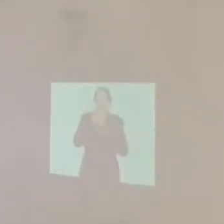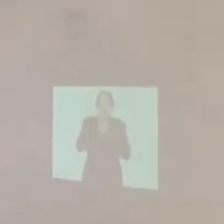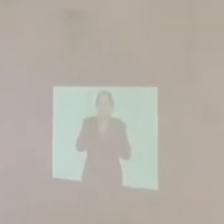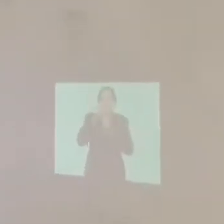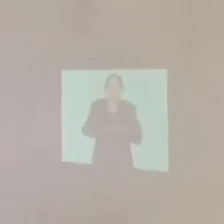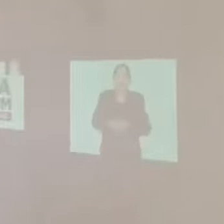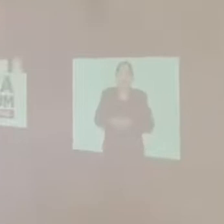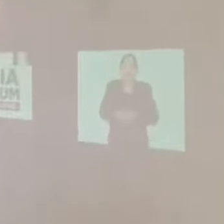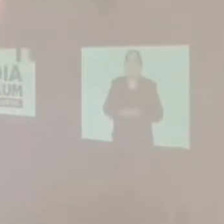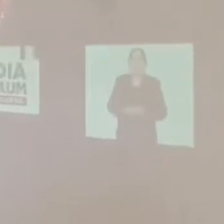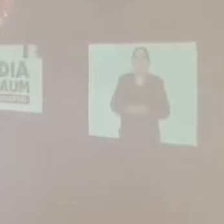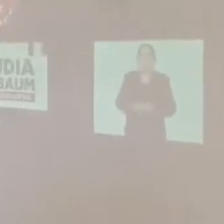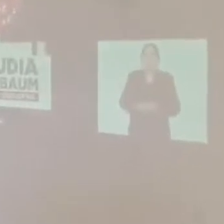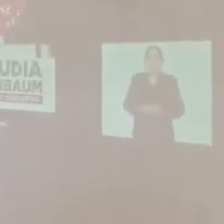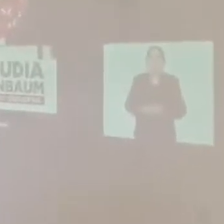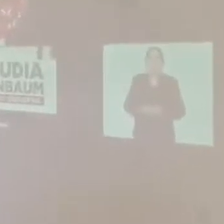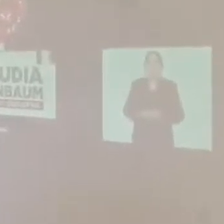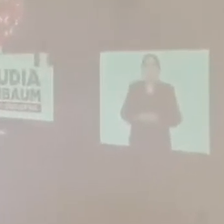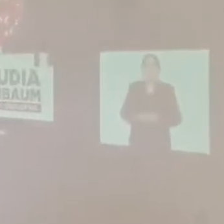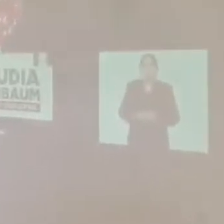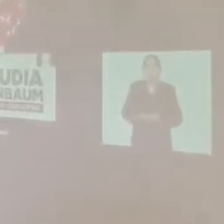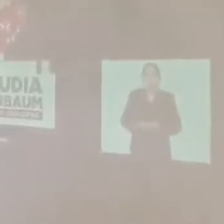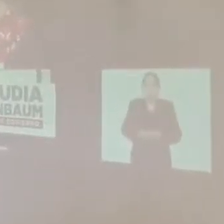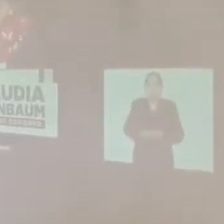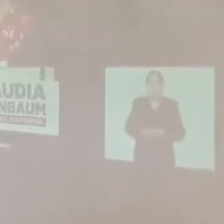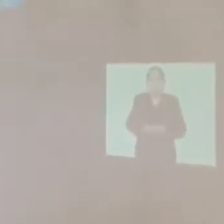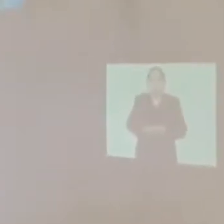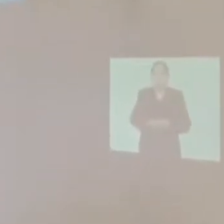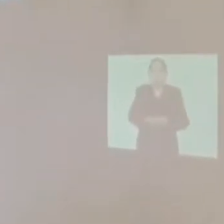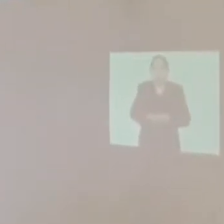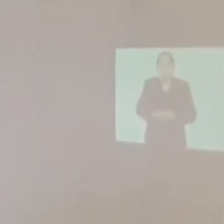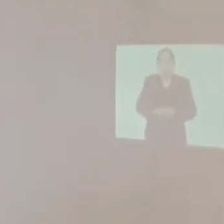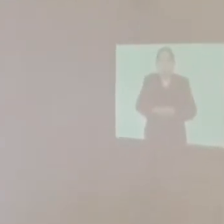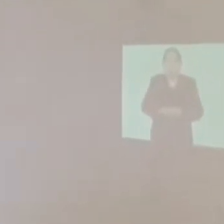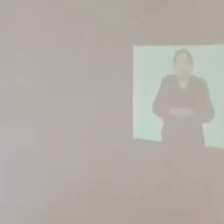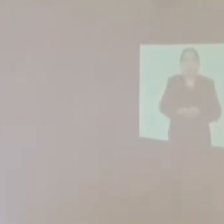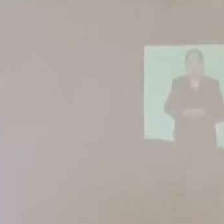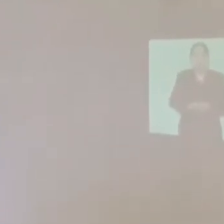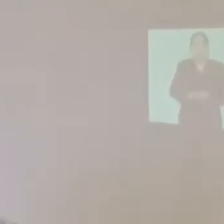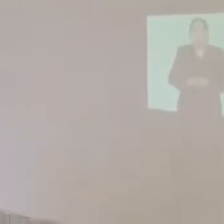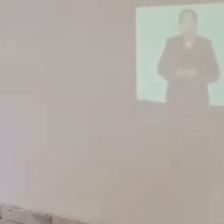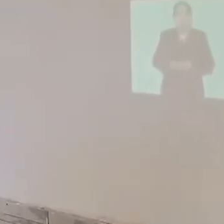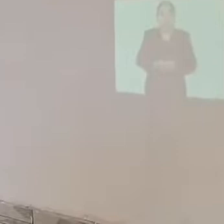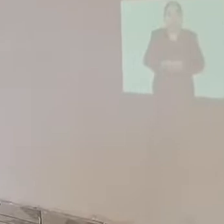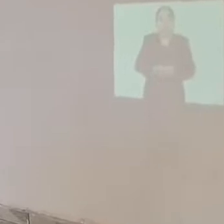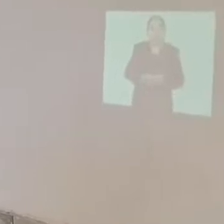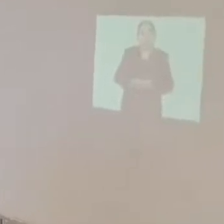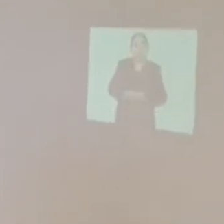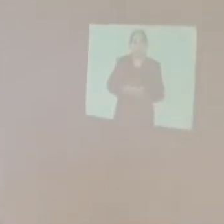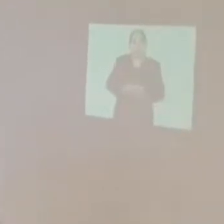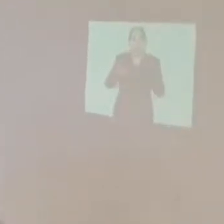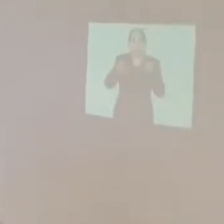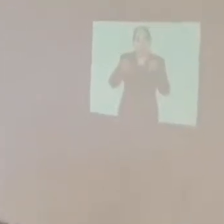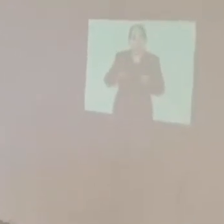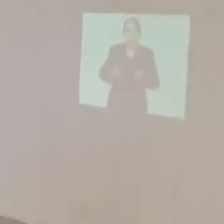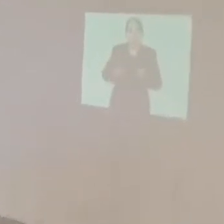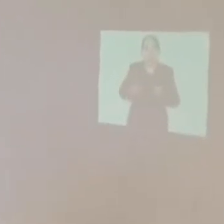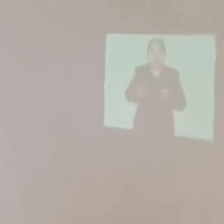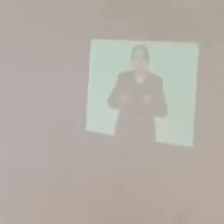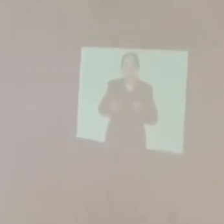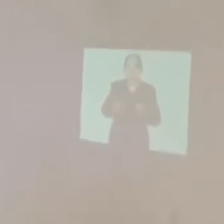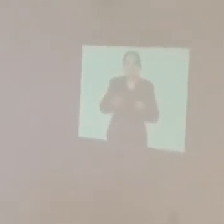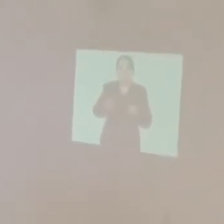constitucional, buscando que cada persona que habite o transite por esta ciudad encuentre un espacio de libertades y derechos y